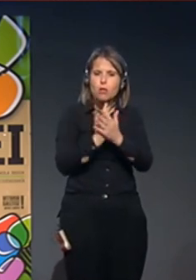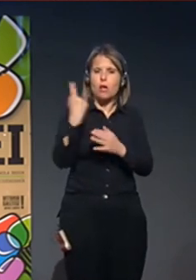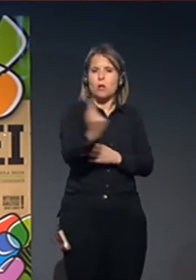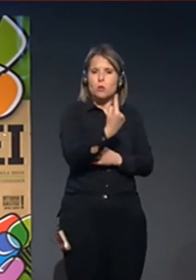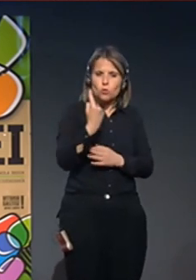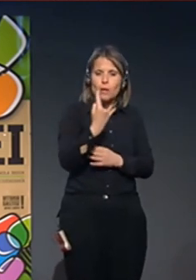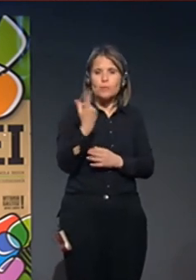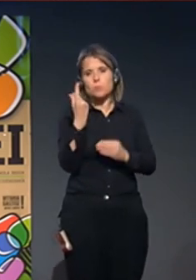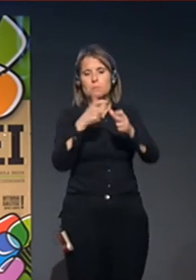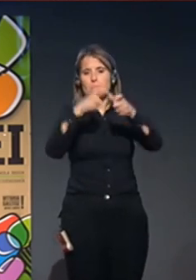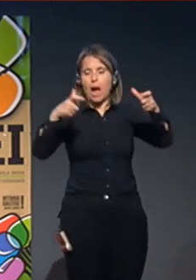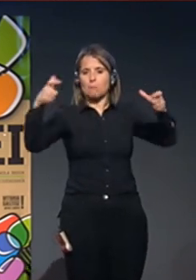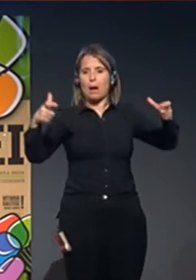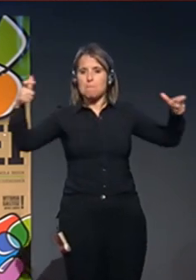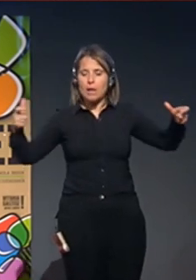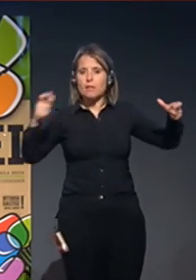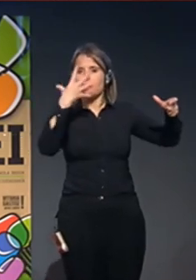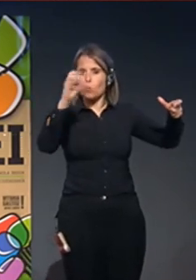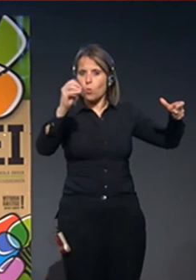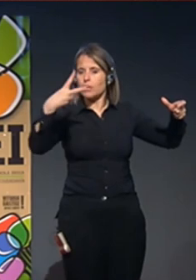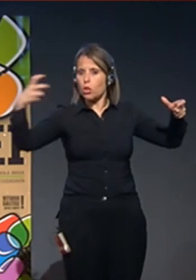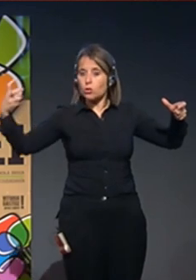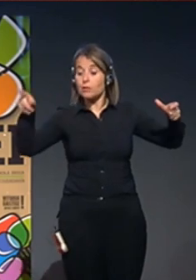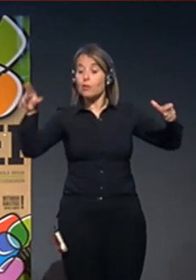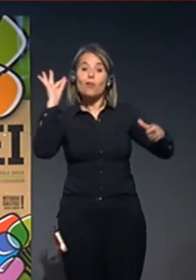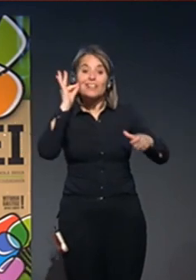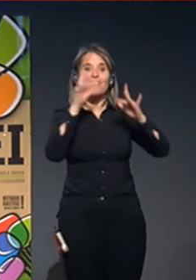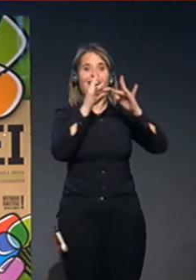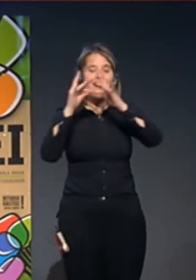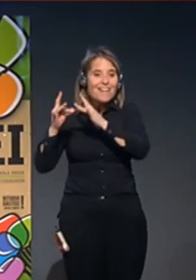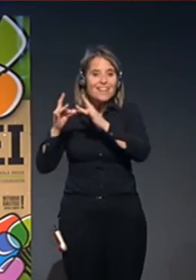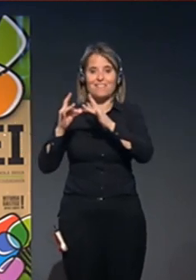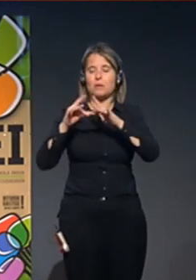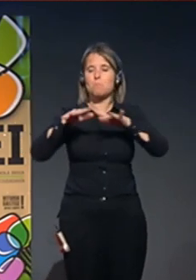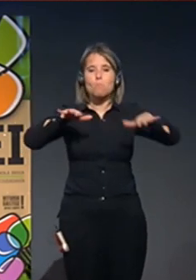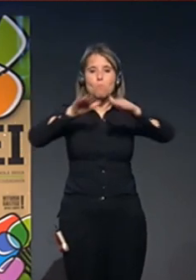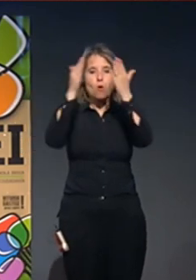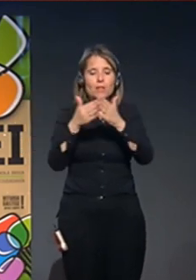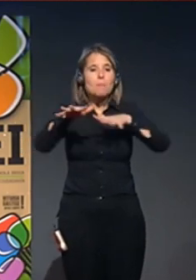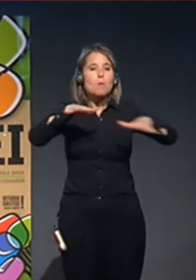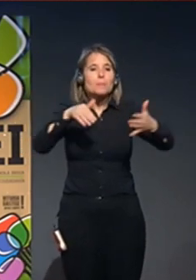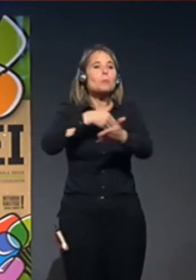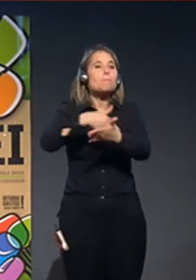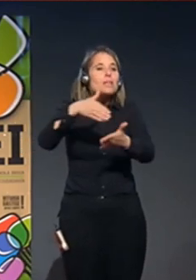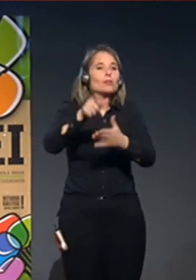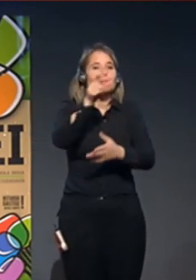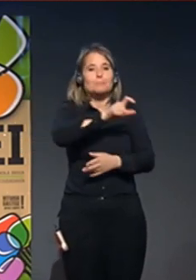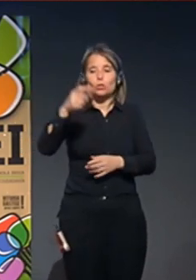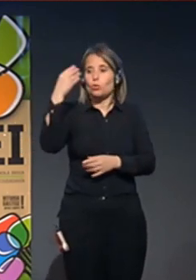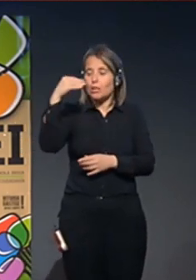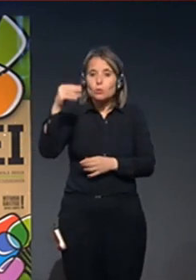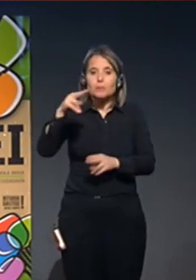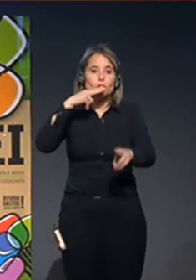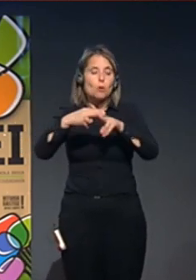después hay 20 más 50 100 200 y hoy esta niña es la líder mundial de un movimiento de millones de jóvenes que